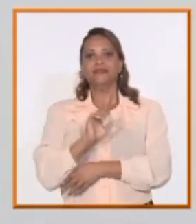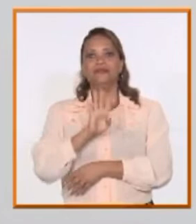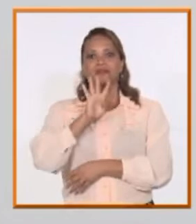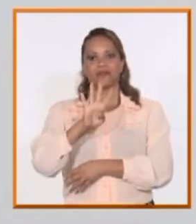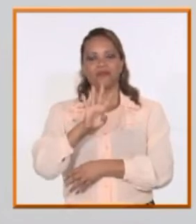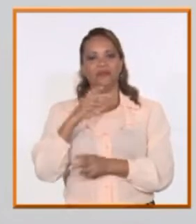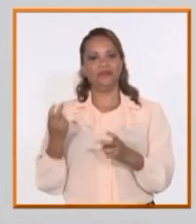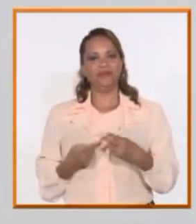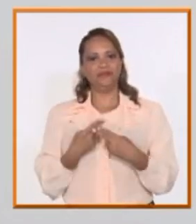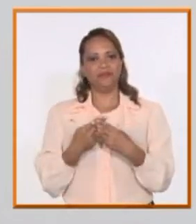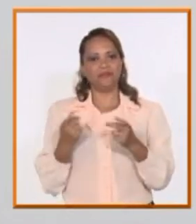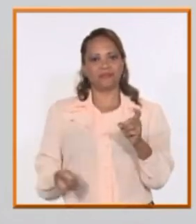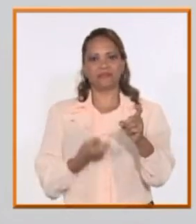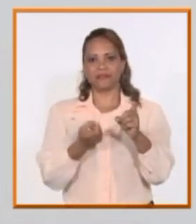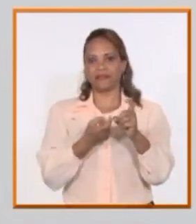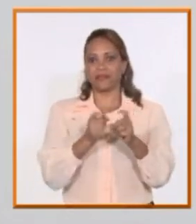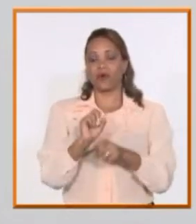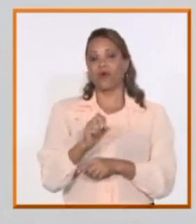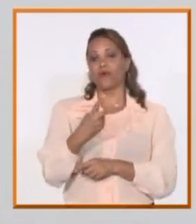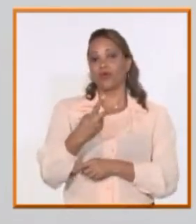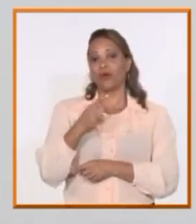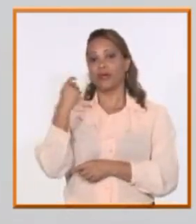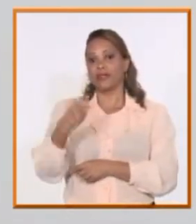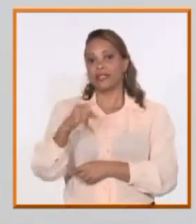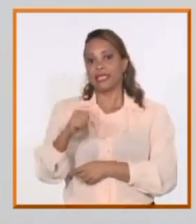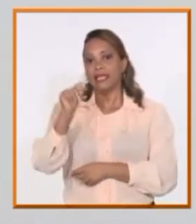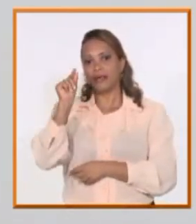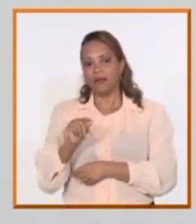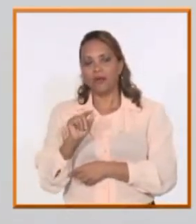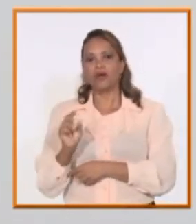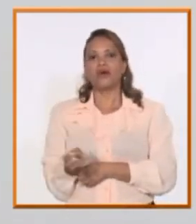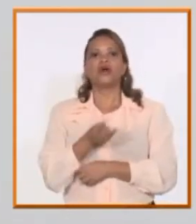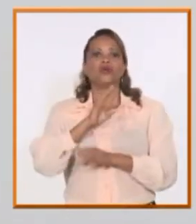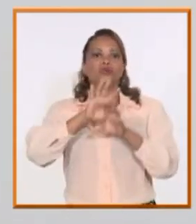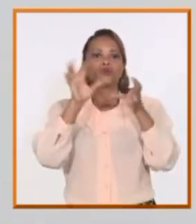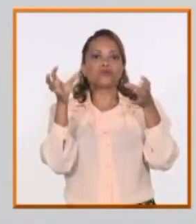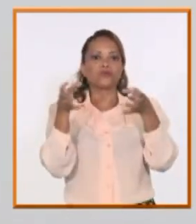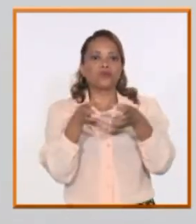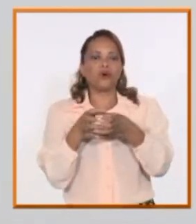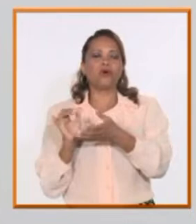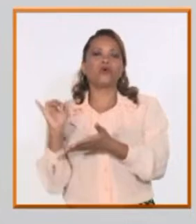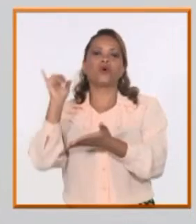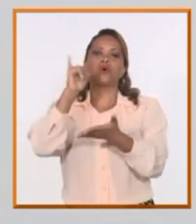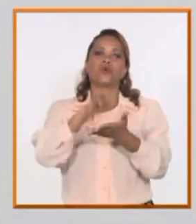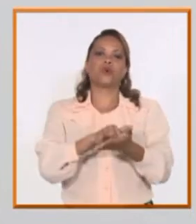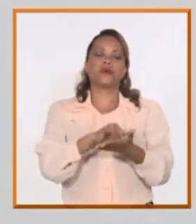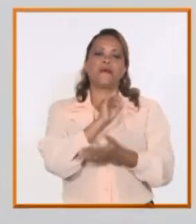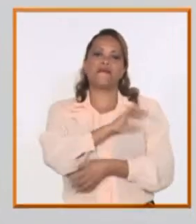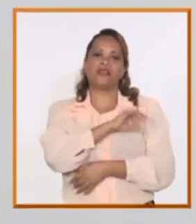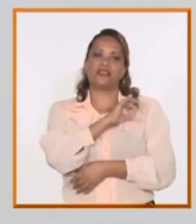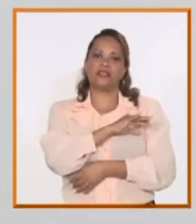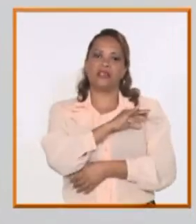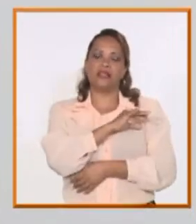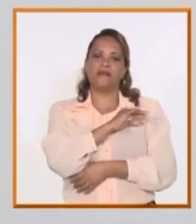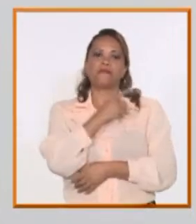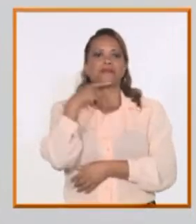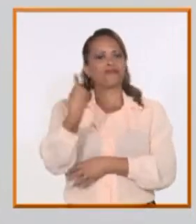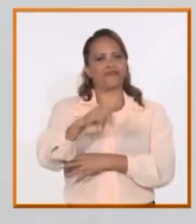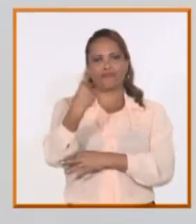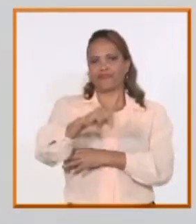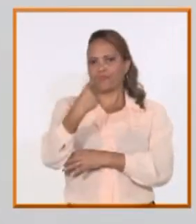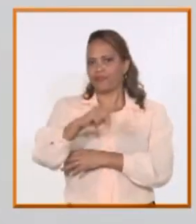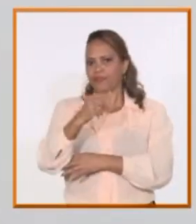guerreras con los 2 entrenadores femeninos y el que le habla, partimos para Santiago de Chile a entrenar. Hicimos